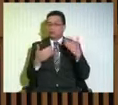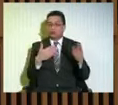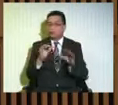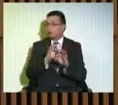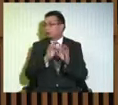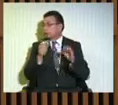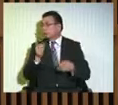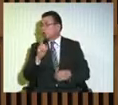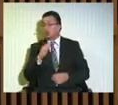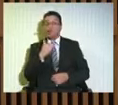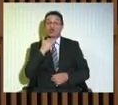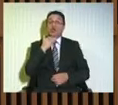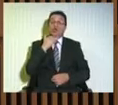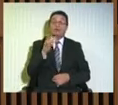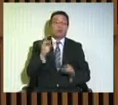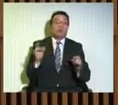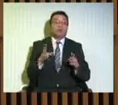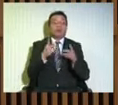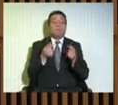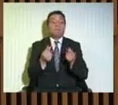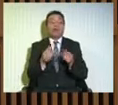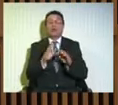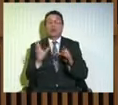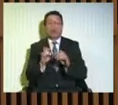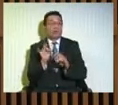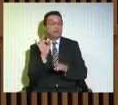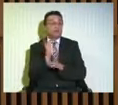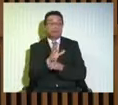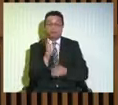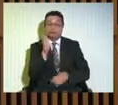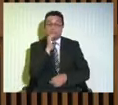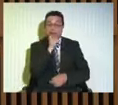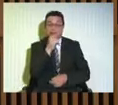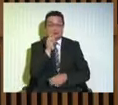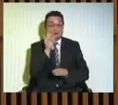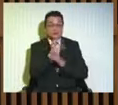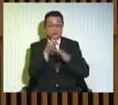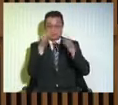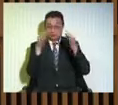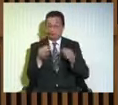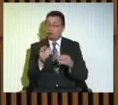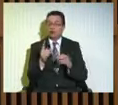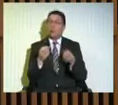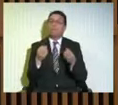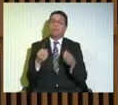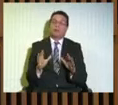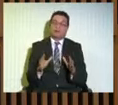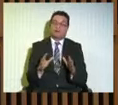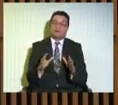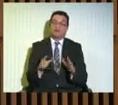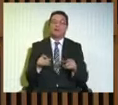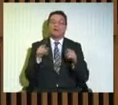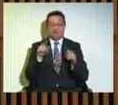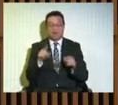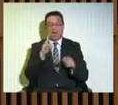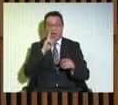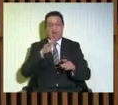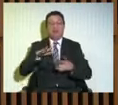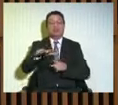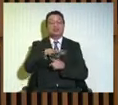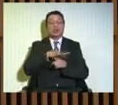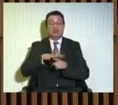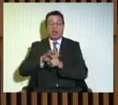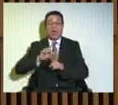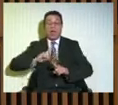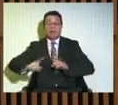eso no sirve de nada si la plata no está transferida y depositada oportunamente. Podemos tener situaciones administrativas